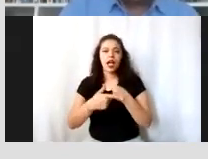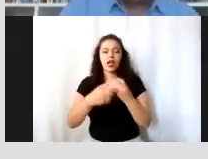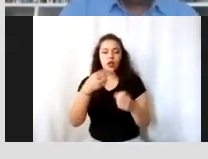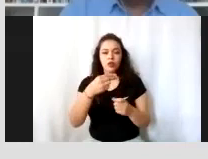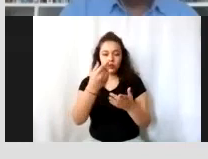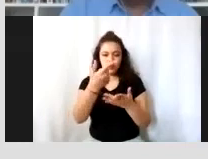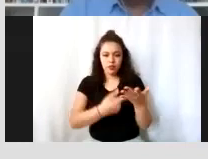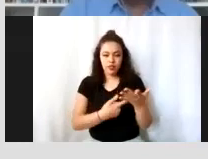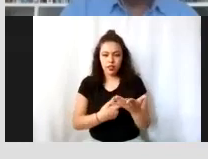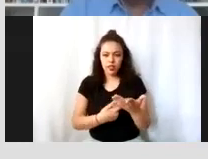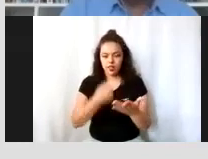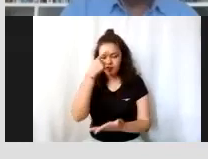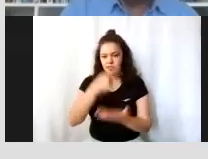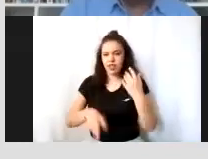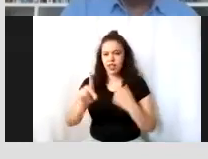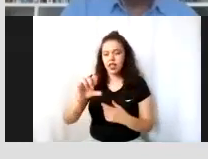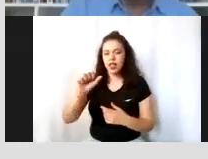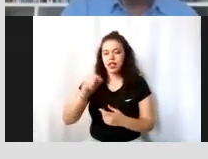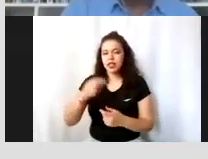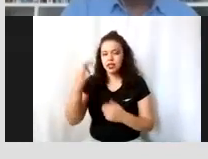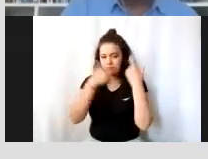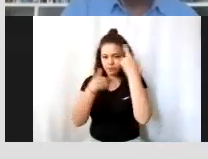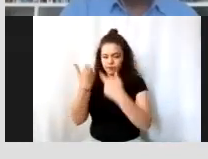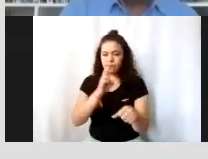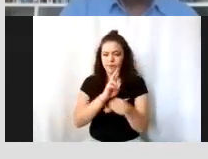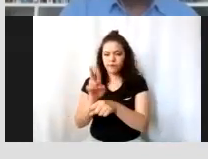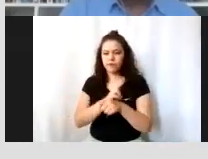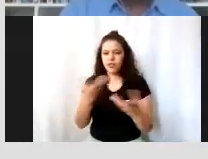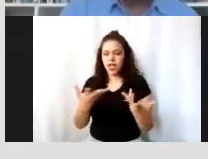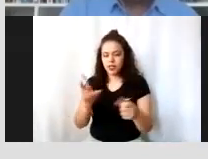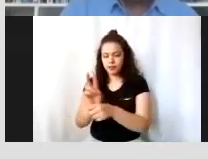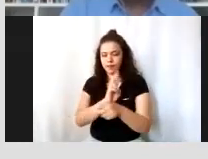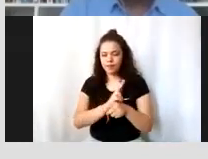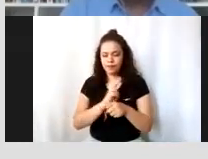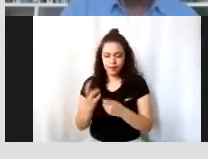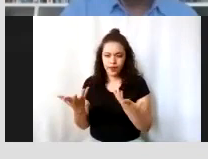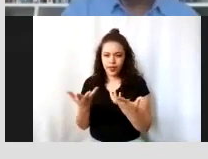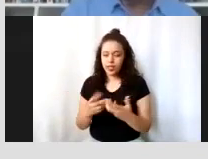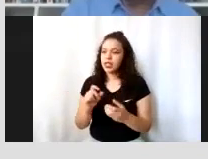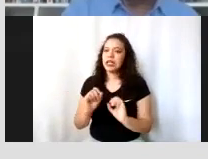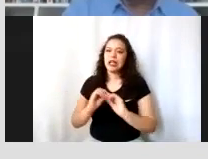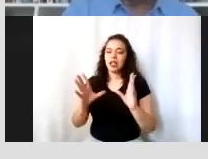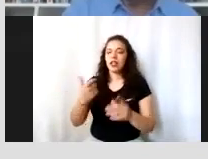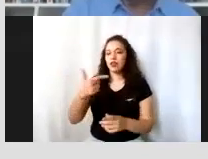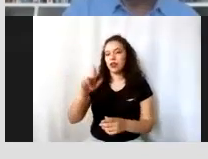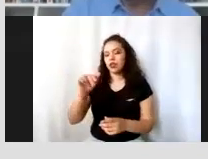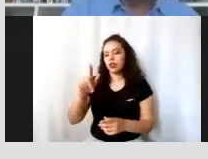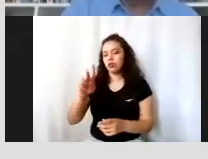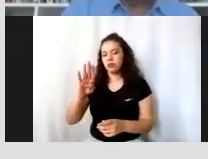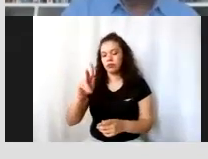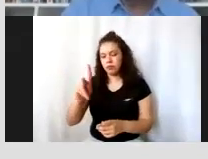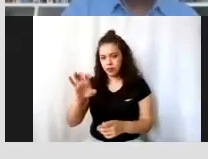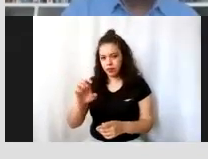la DAS, la Dirección de Análisis y Supervisión, es quien les hace supervisiones. Eventualmente es así, Guadalupe Aburto, ¿verdad?